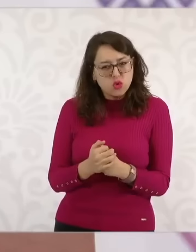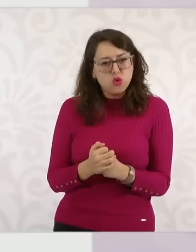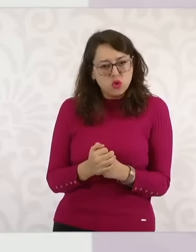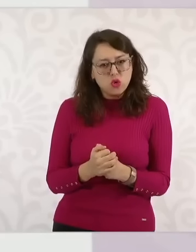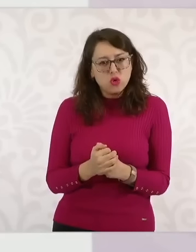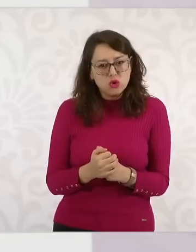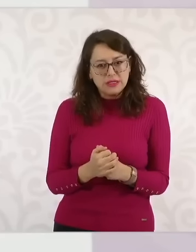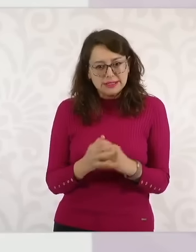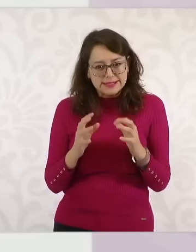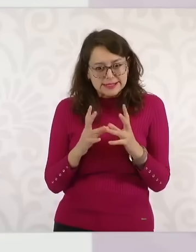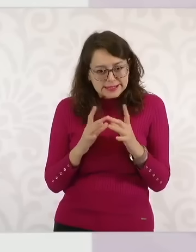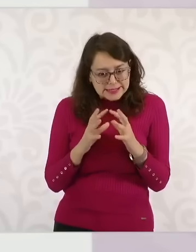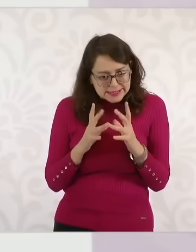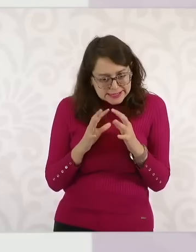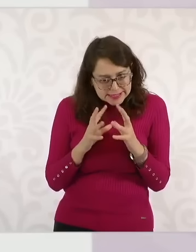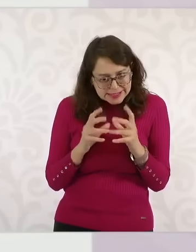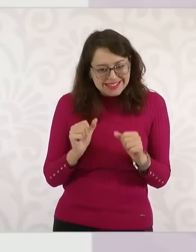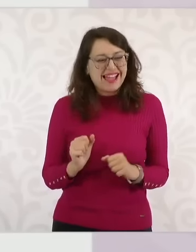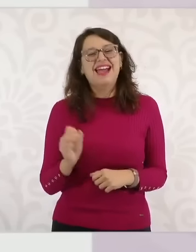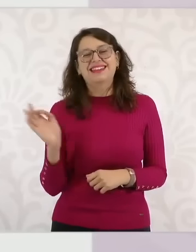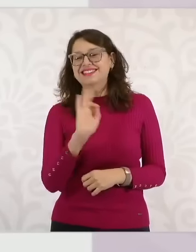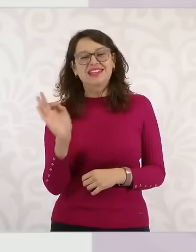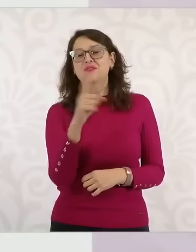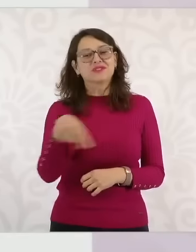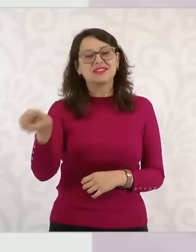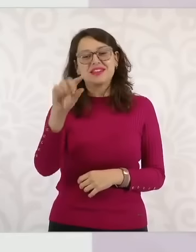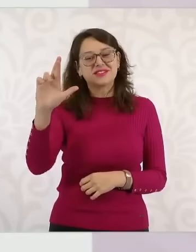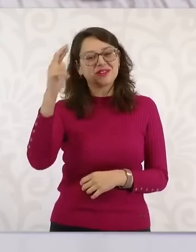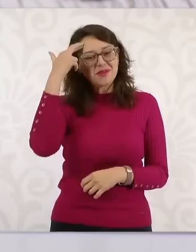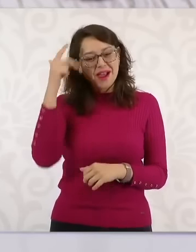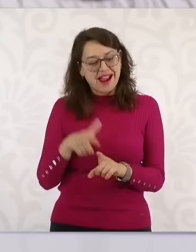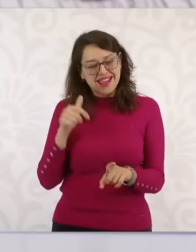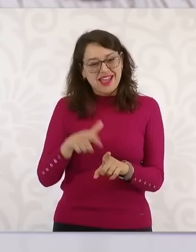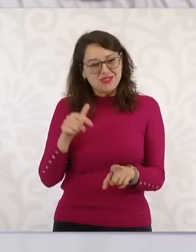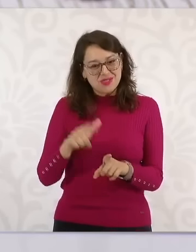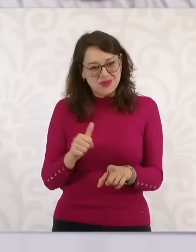Cacle, ¿no? Como bueno, a ustedes no les tocó la pequeña Lulú, ¿no?